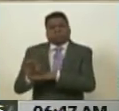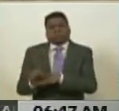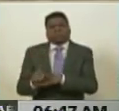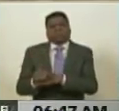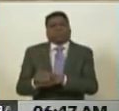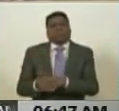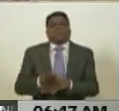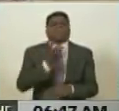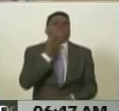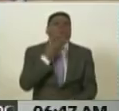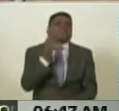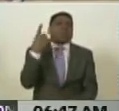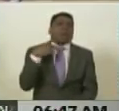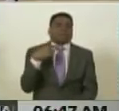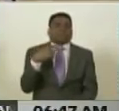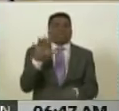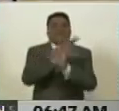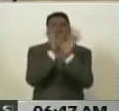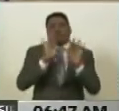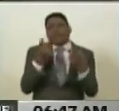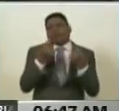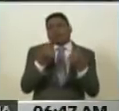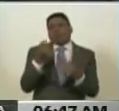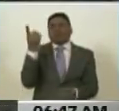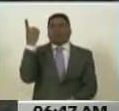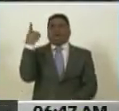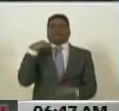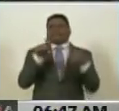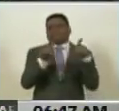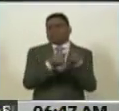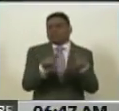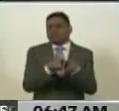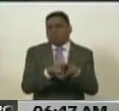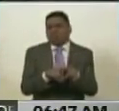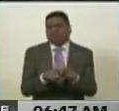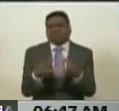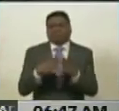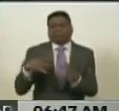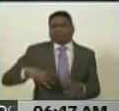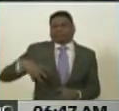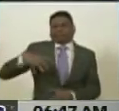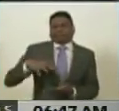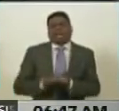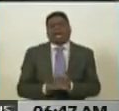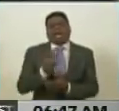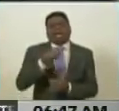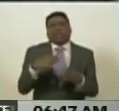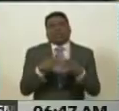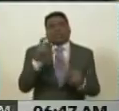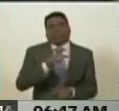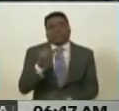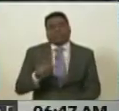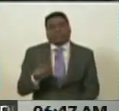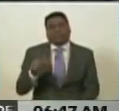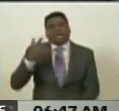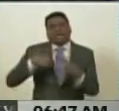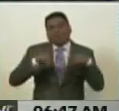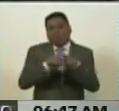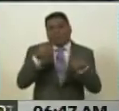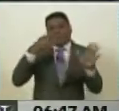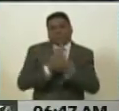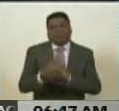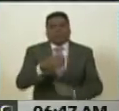devolviéramos, por ejemplo, el modelo económico clásico, ortodoxo del modelo capitalista, aquí estuviera todo el mundo, como estábamos en la cuarta república, bueno,